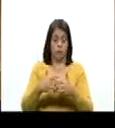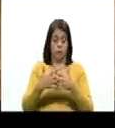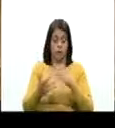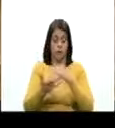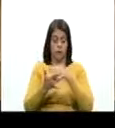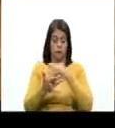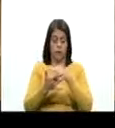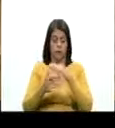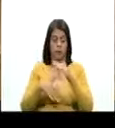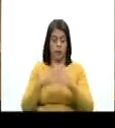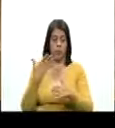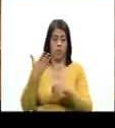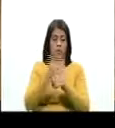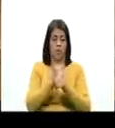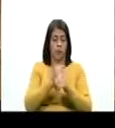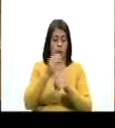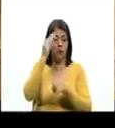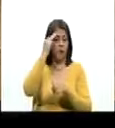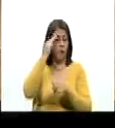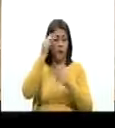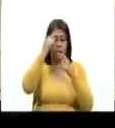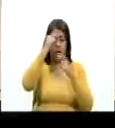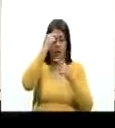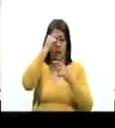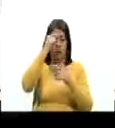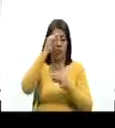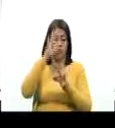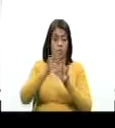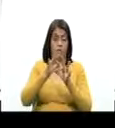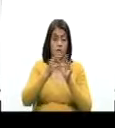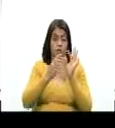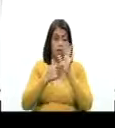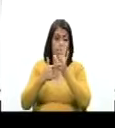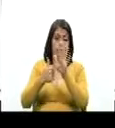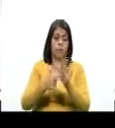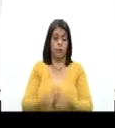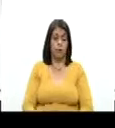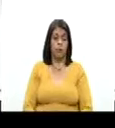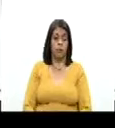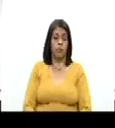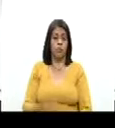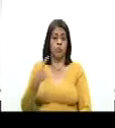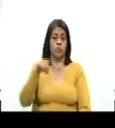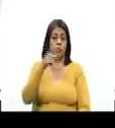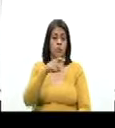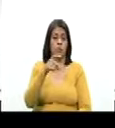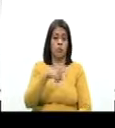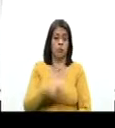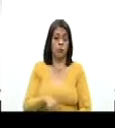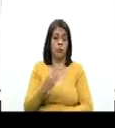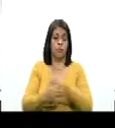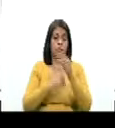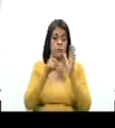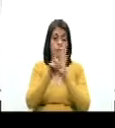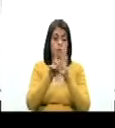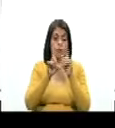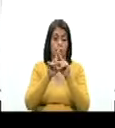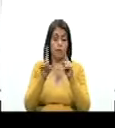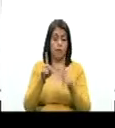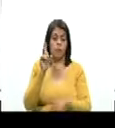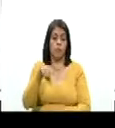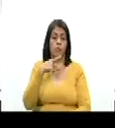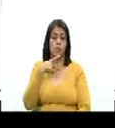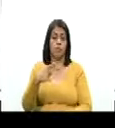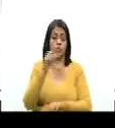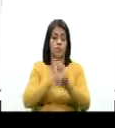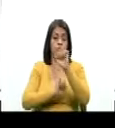tecnológicas secuestran las mentes de las personas. Yo doy fe de eso. Hay que buscar el marco legal, pero primeramente